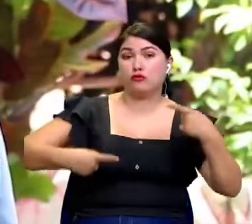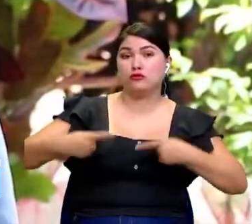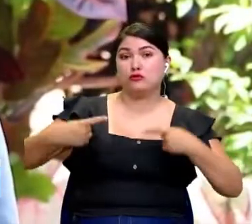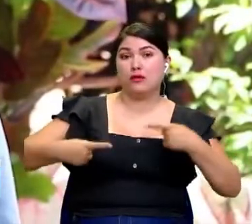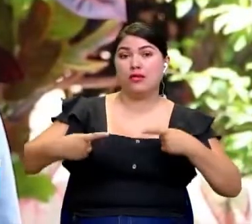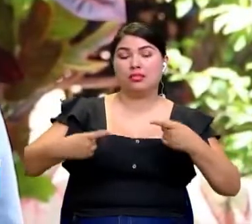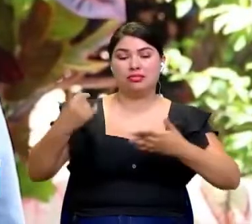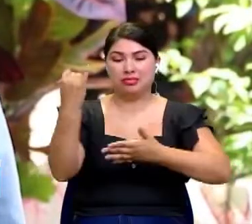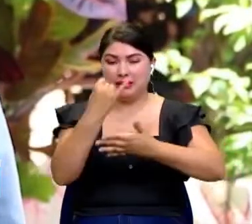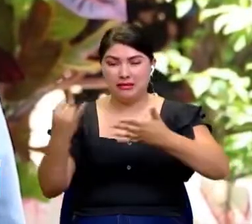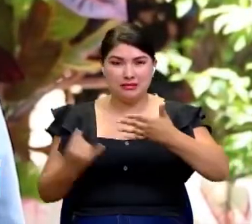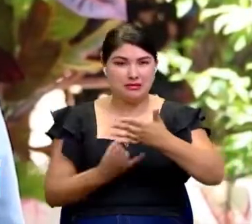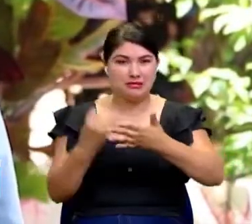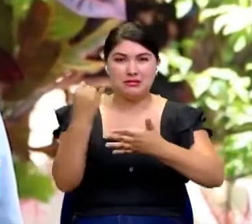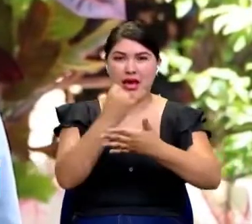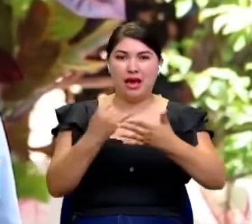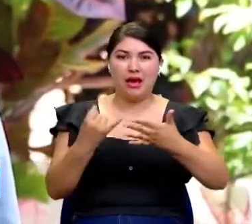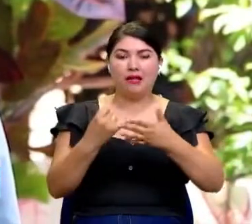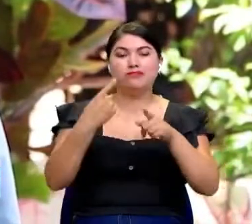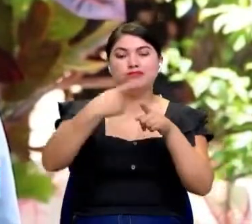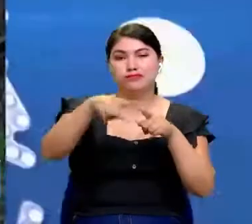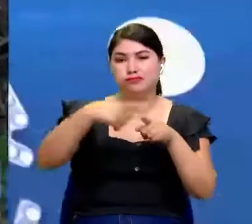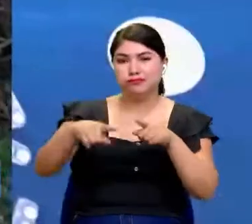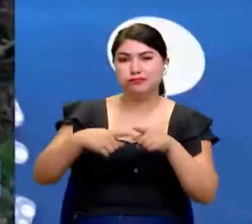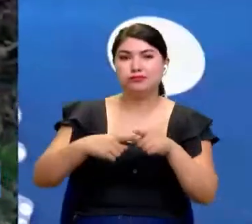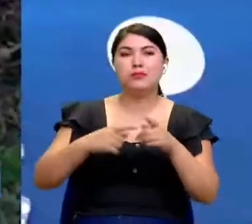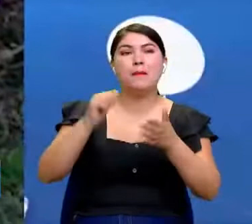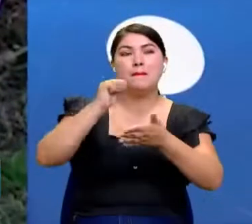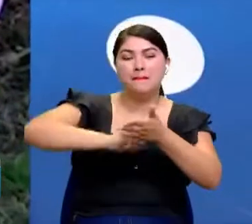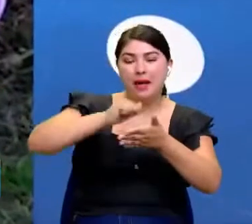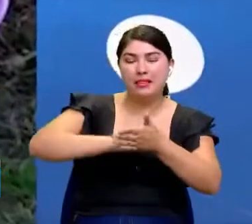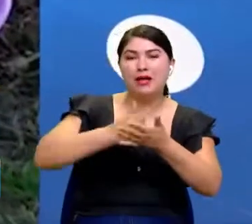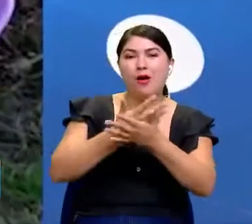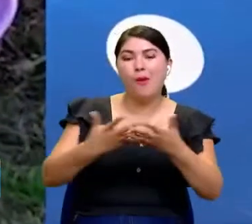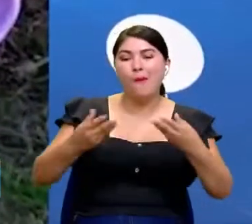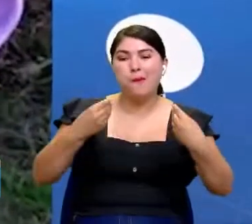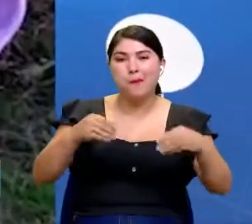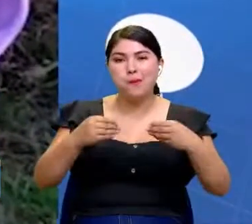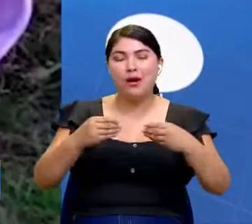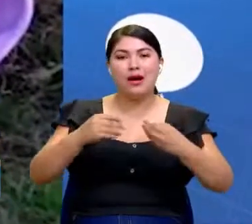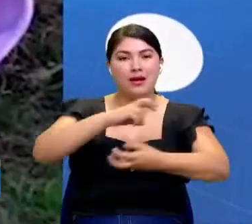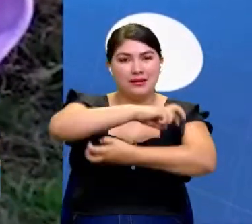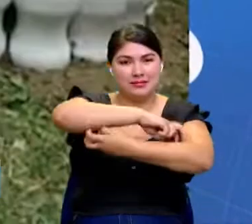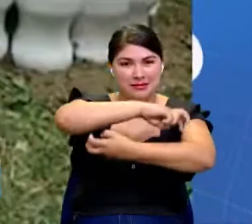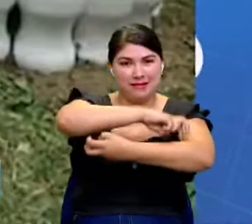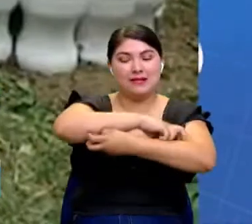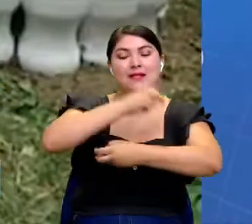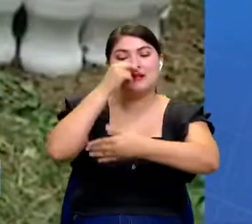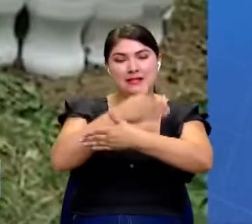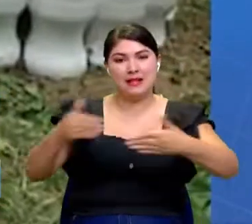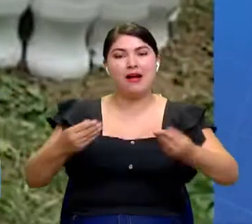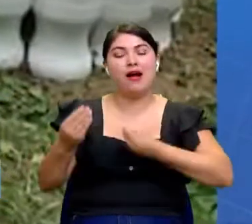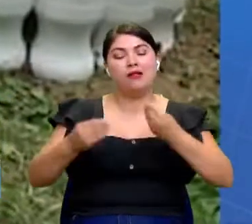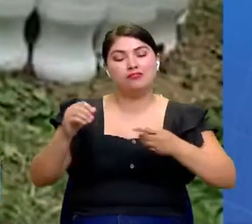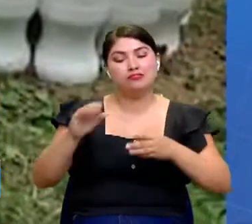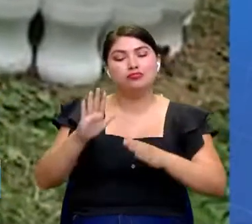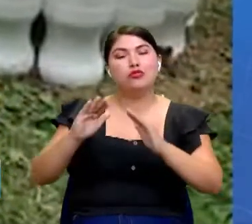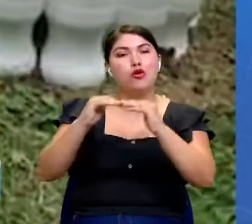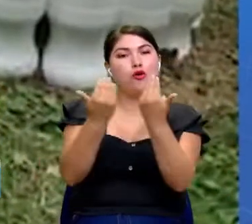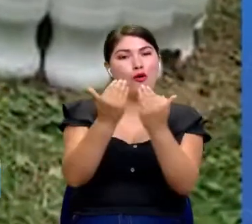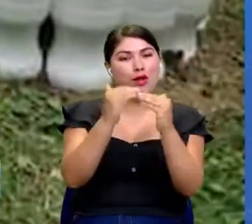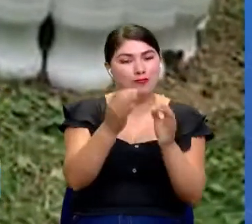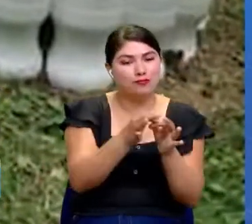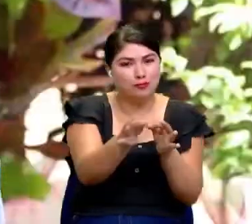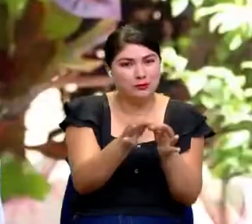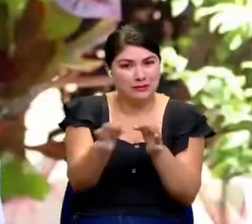diseño de monumentos a través de materiales reciclables que van a realizar los niños de las instituciones educativas del municipio